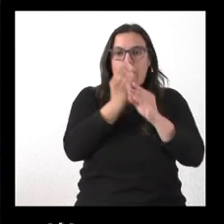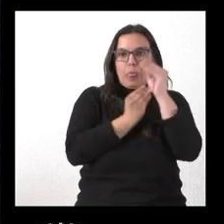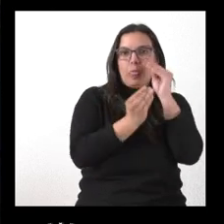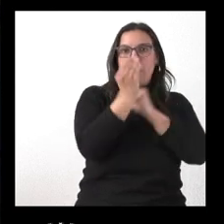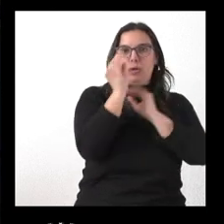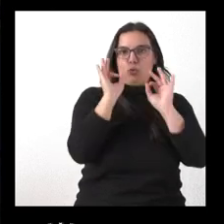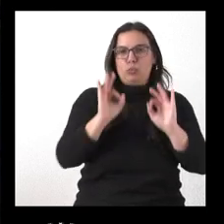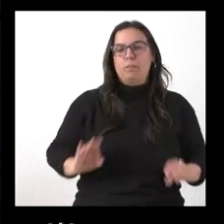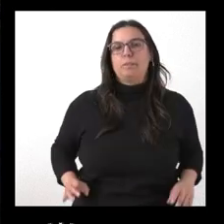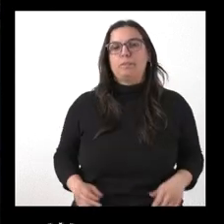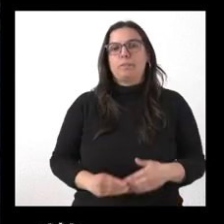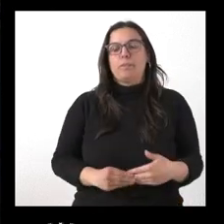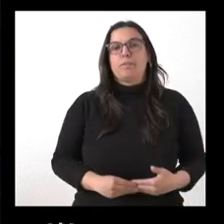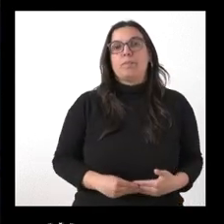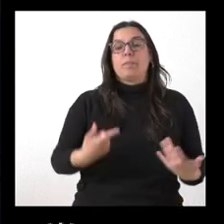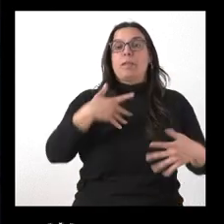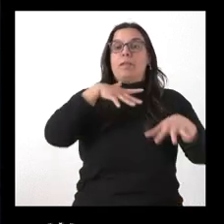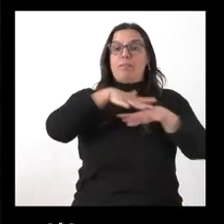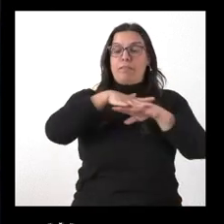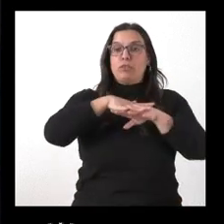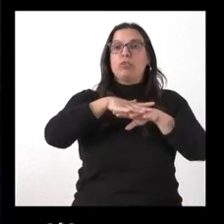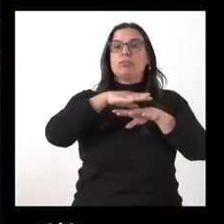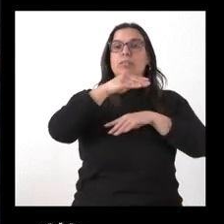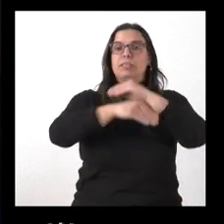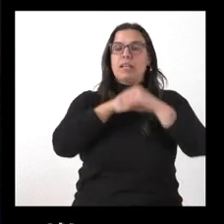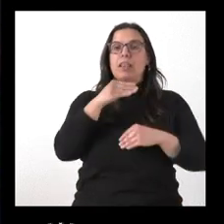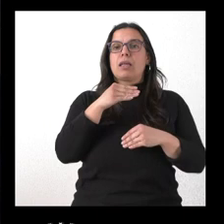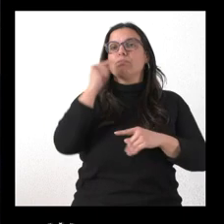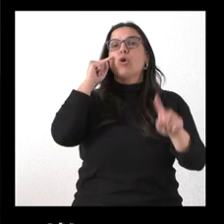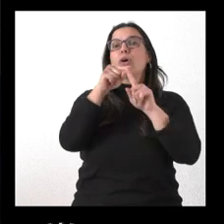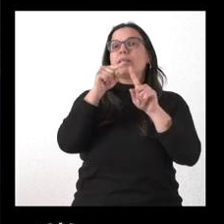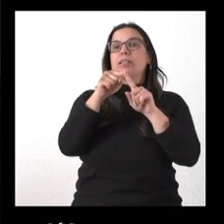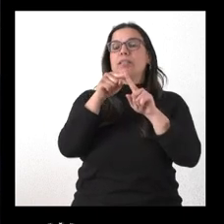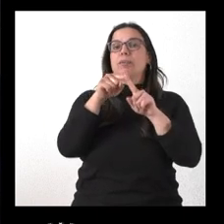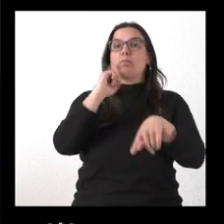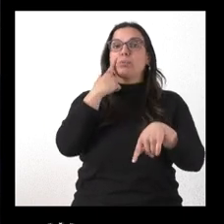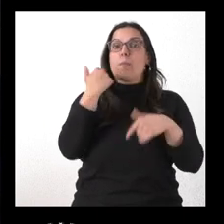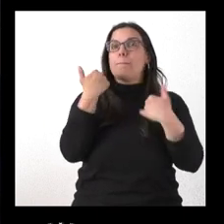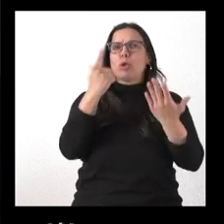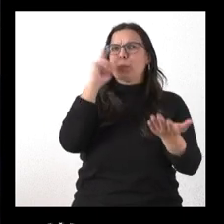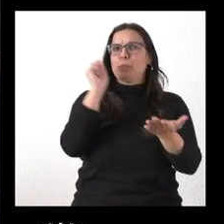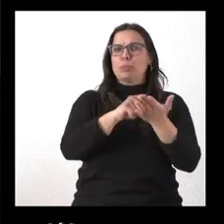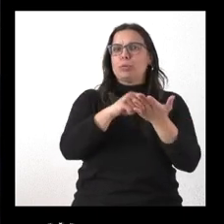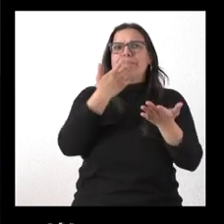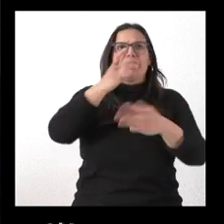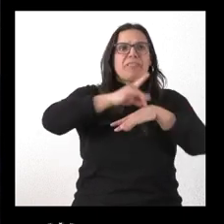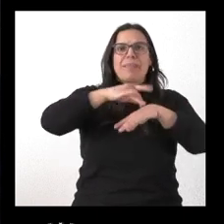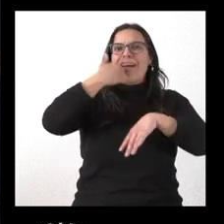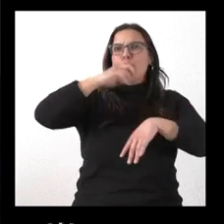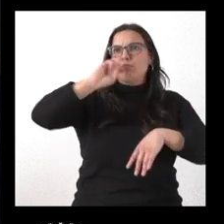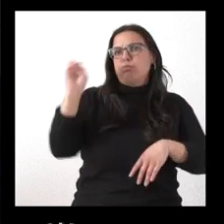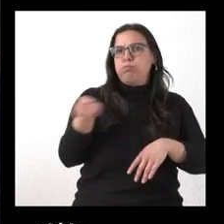de la vida El criado poblacional tiene como objetivo este diagnóstico más inmediato posible de cualquier tipo de